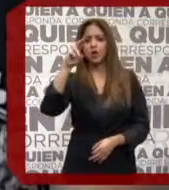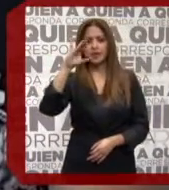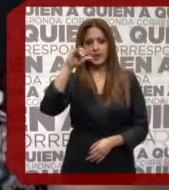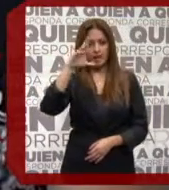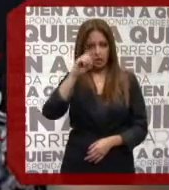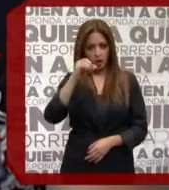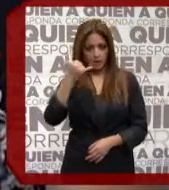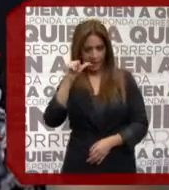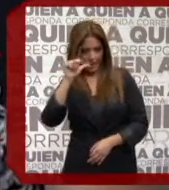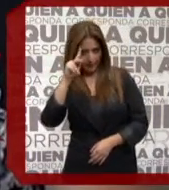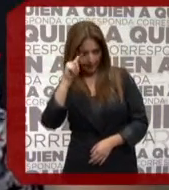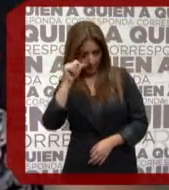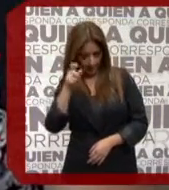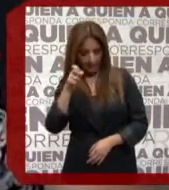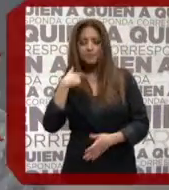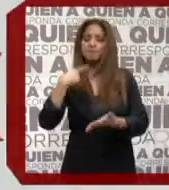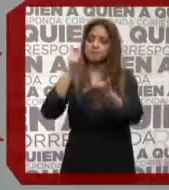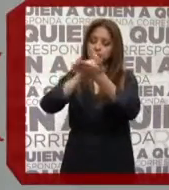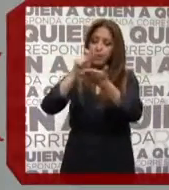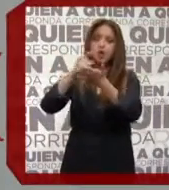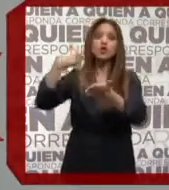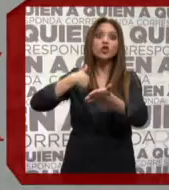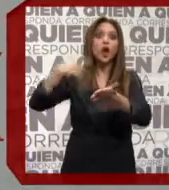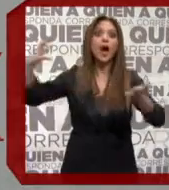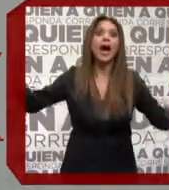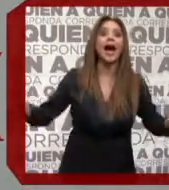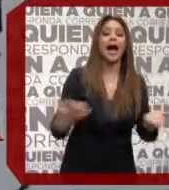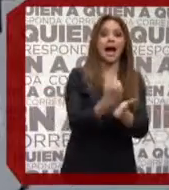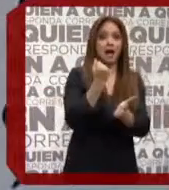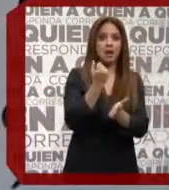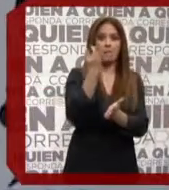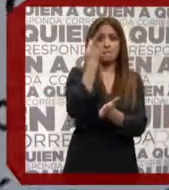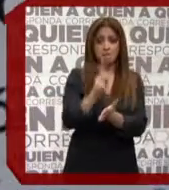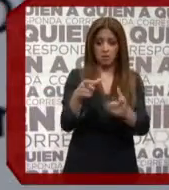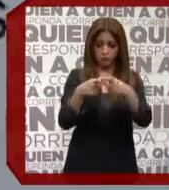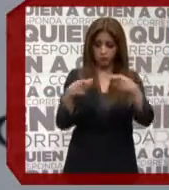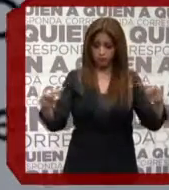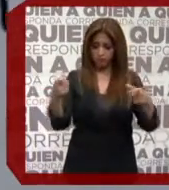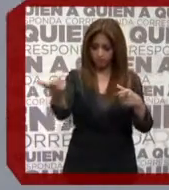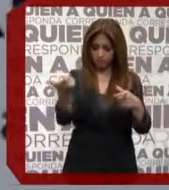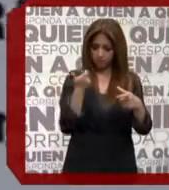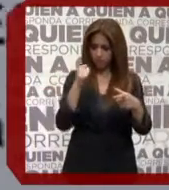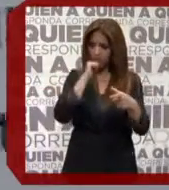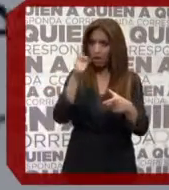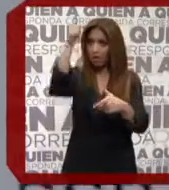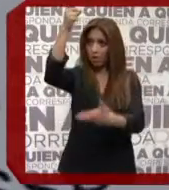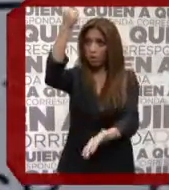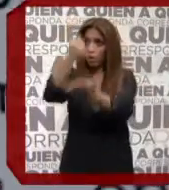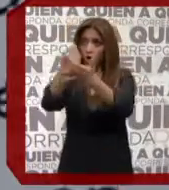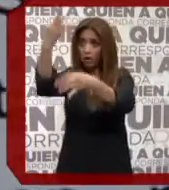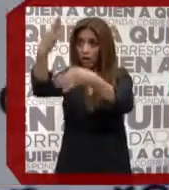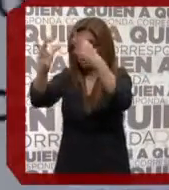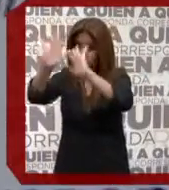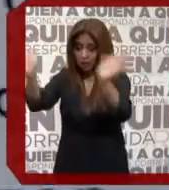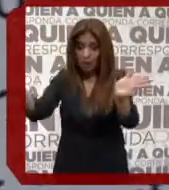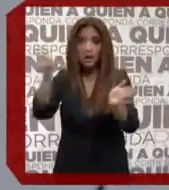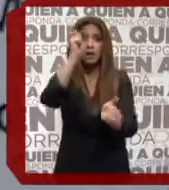yo gané ese laudo y del cual no ha sido ejecutada la sentencia que impuso el juez. Fue